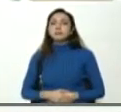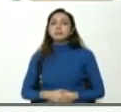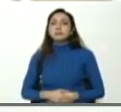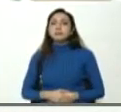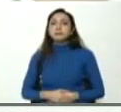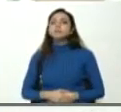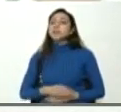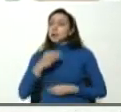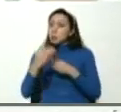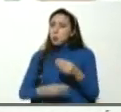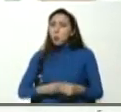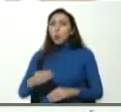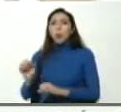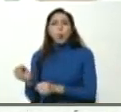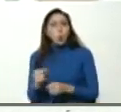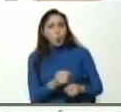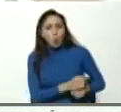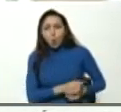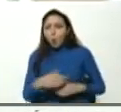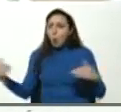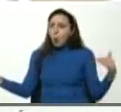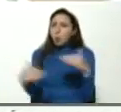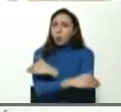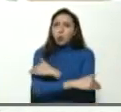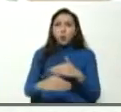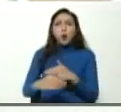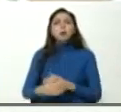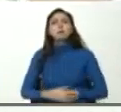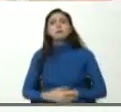de limpiar las carreteras la autopista